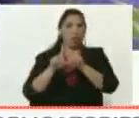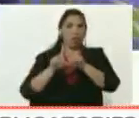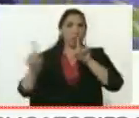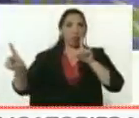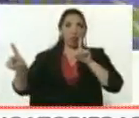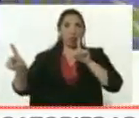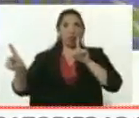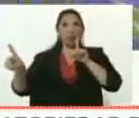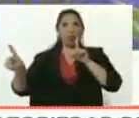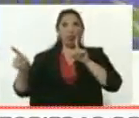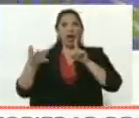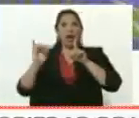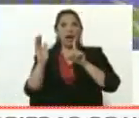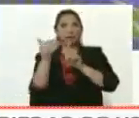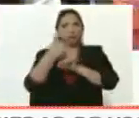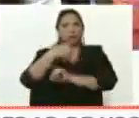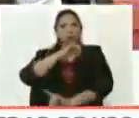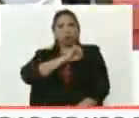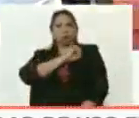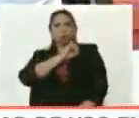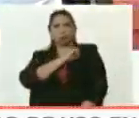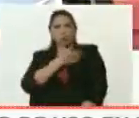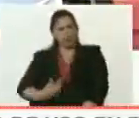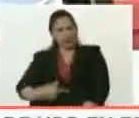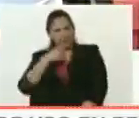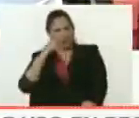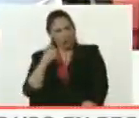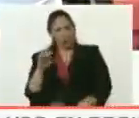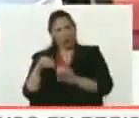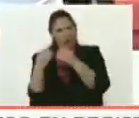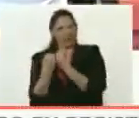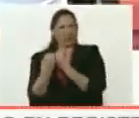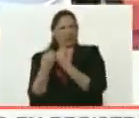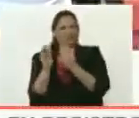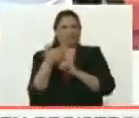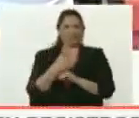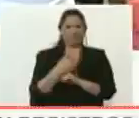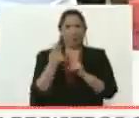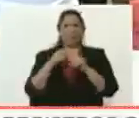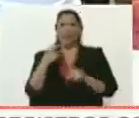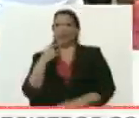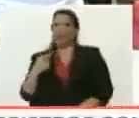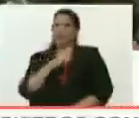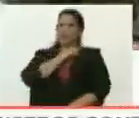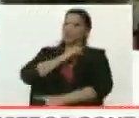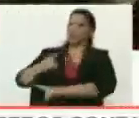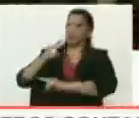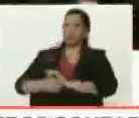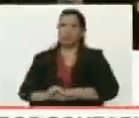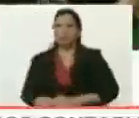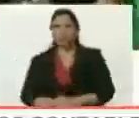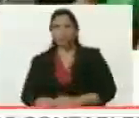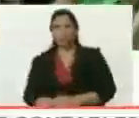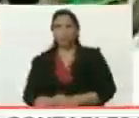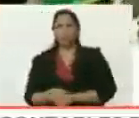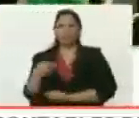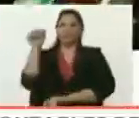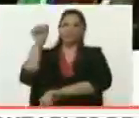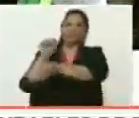está encerrado, atemorizado en su oficina, pero al mismo tiempo lo acusan de la